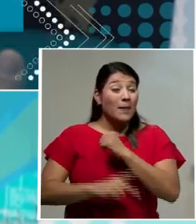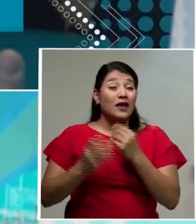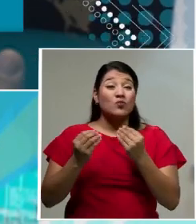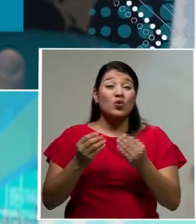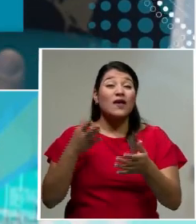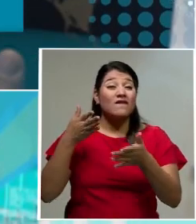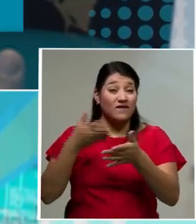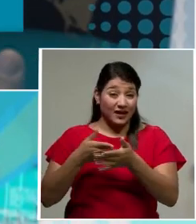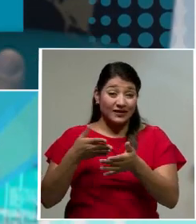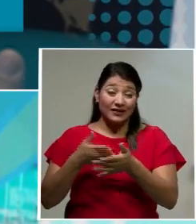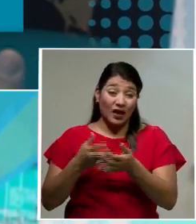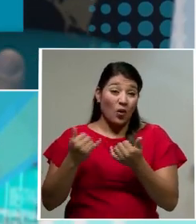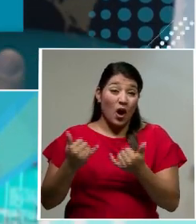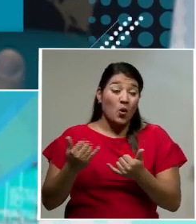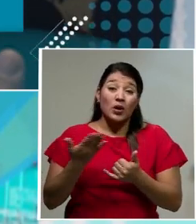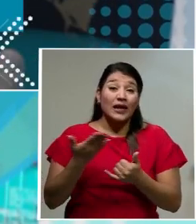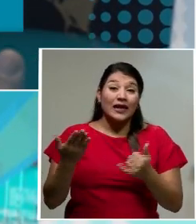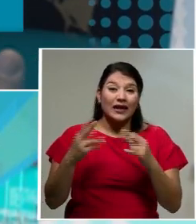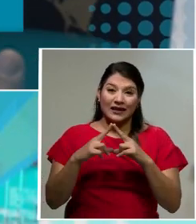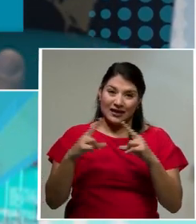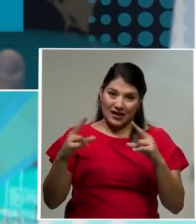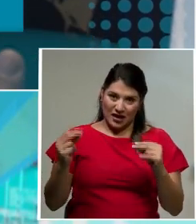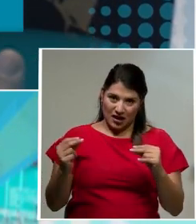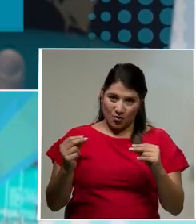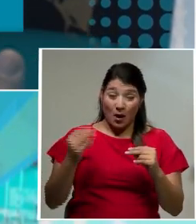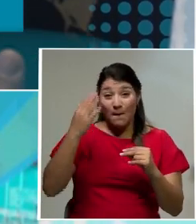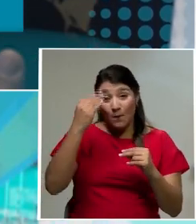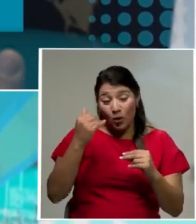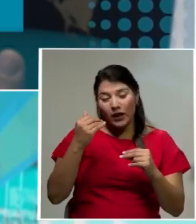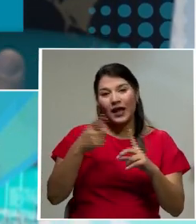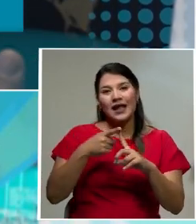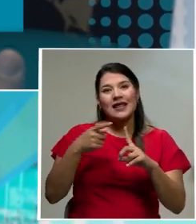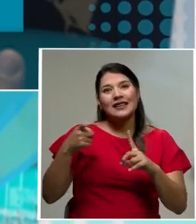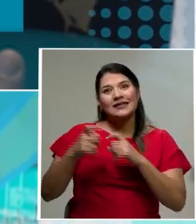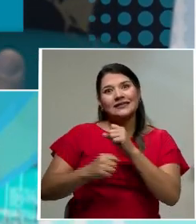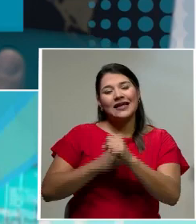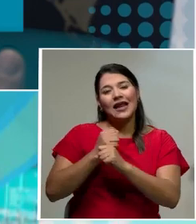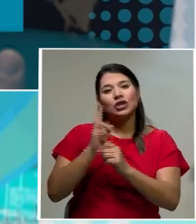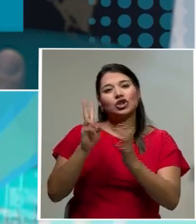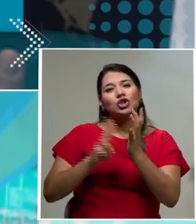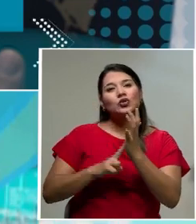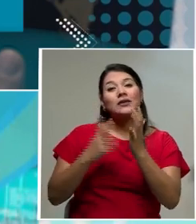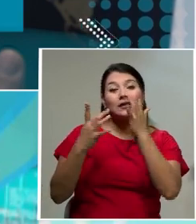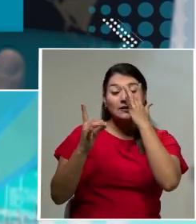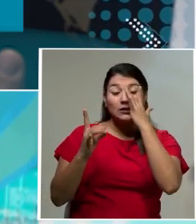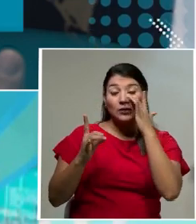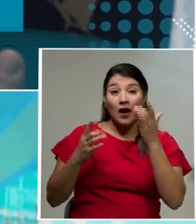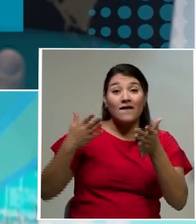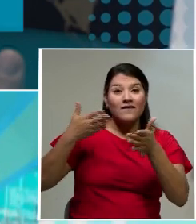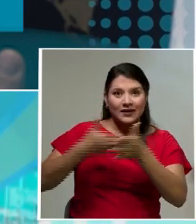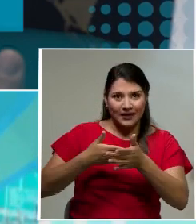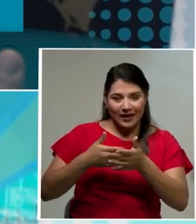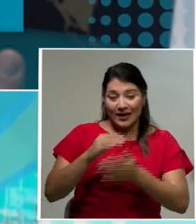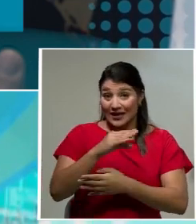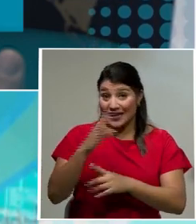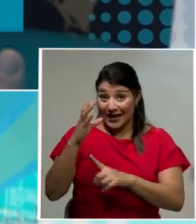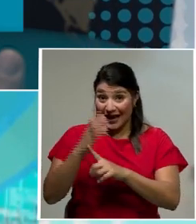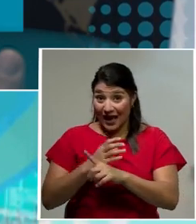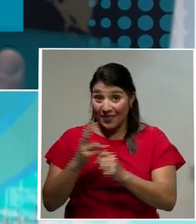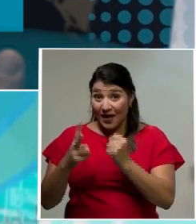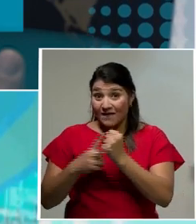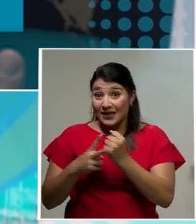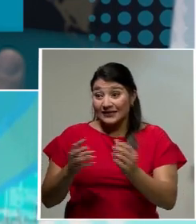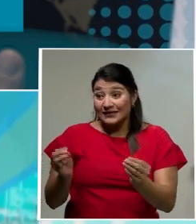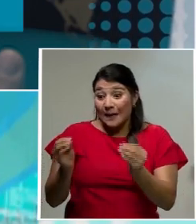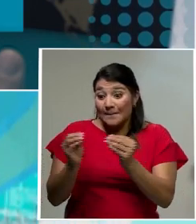de Nicaragua, que con la crisis del 2018 ha sido afectada, y posteriormente, cada vez que se acerca más la